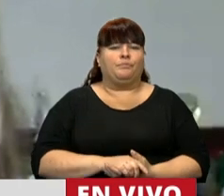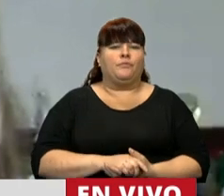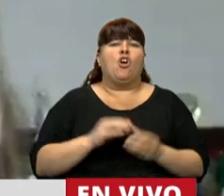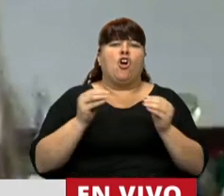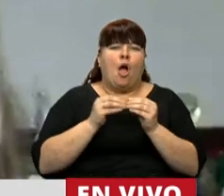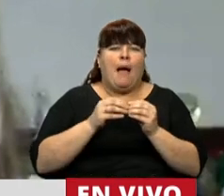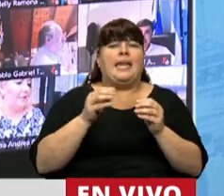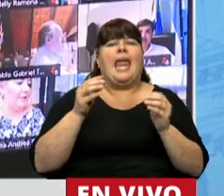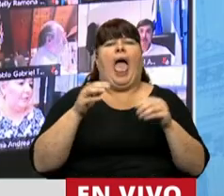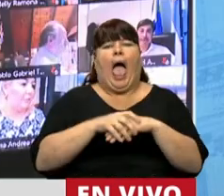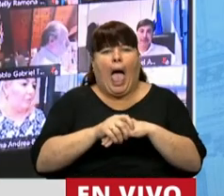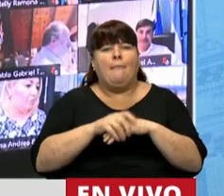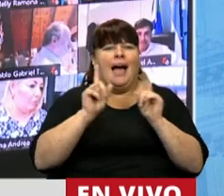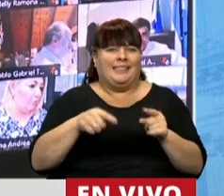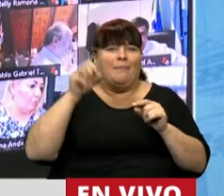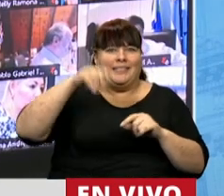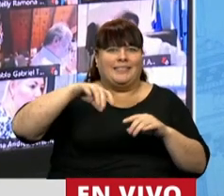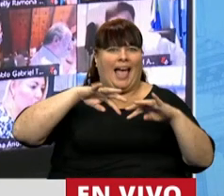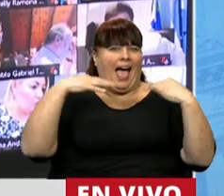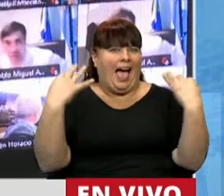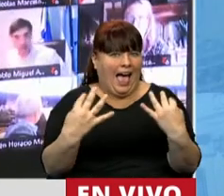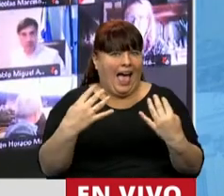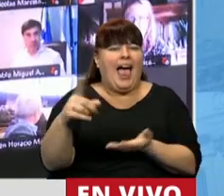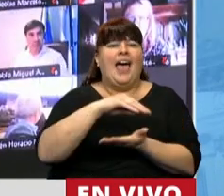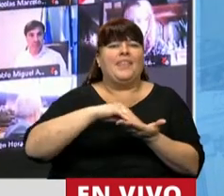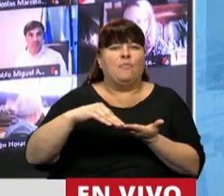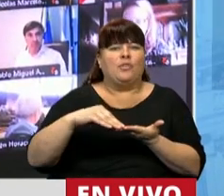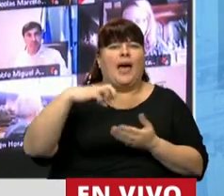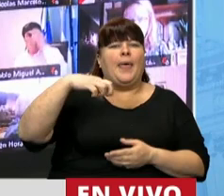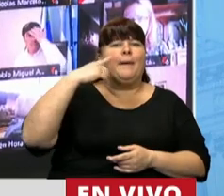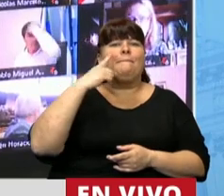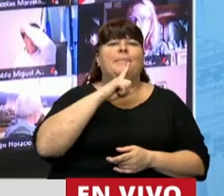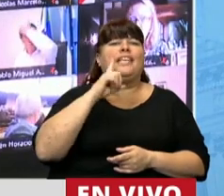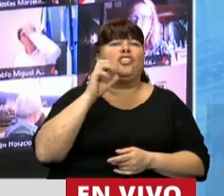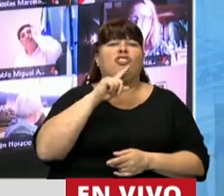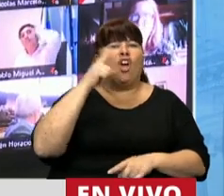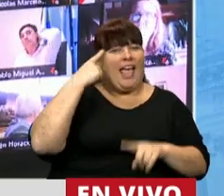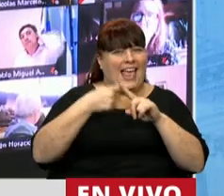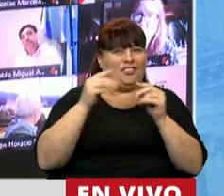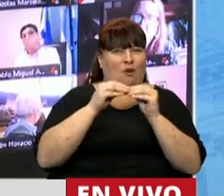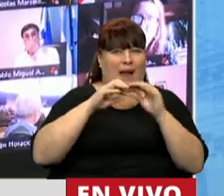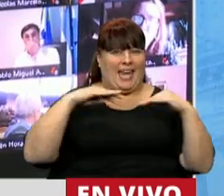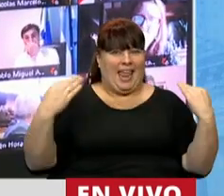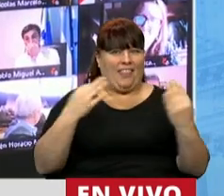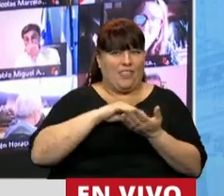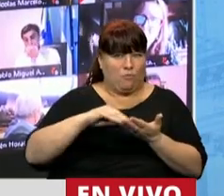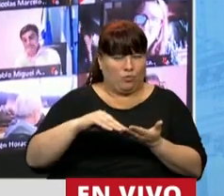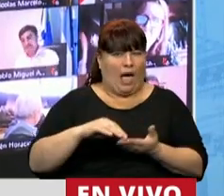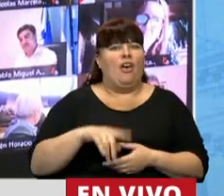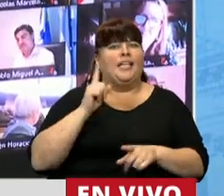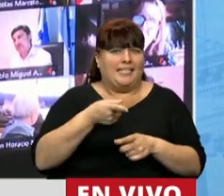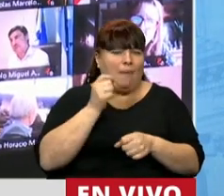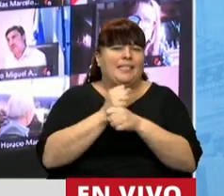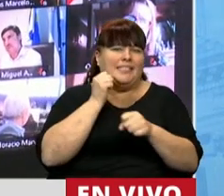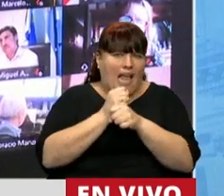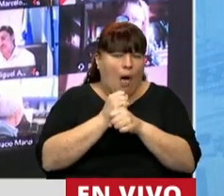compañeras y amigas, sino que está en este propio recinto la diputada Carla Pitiot, que ha sido colega nuestra. Y bueno, hay un trabajo